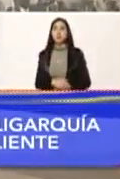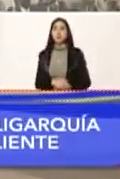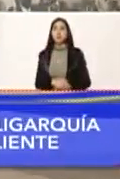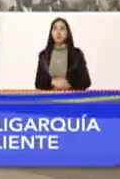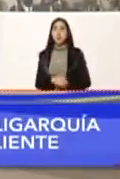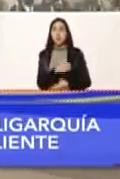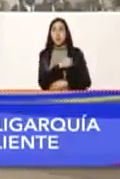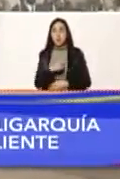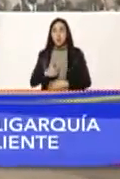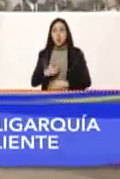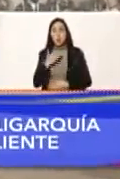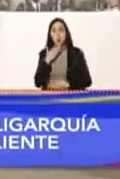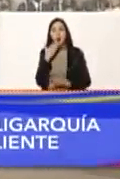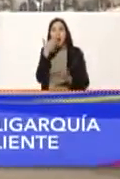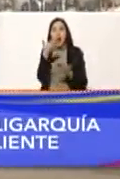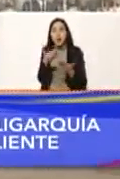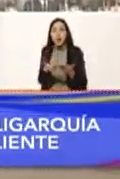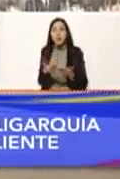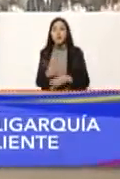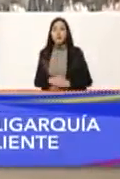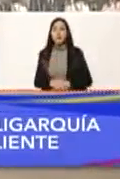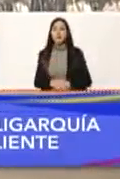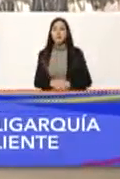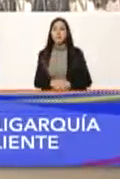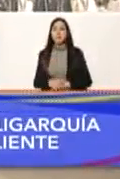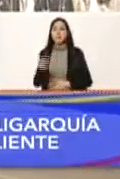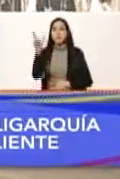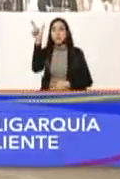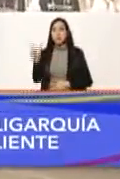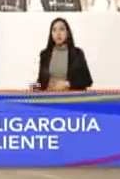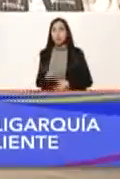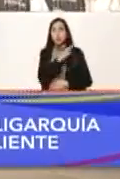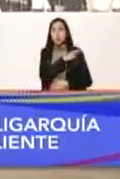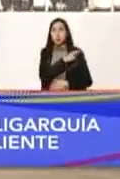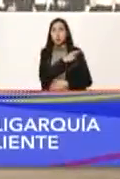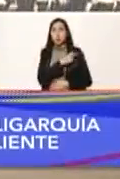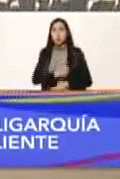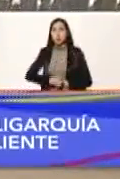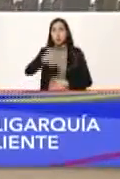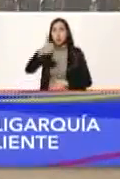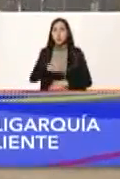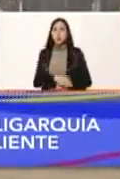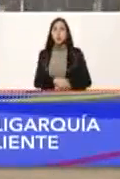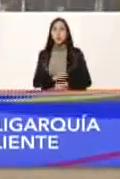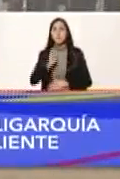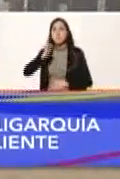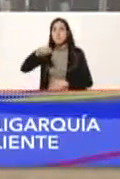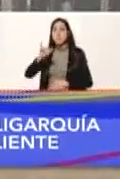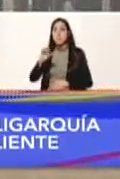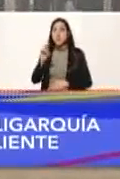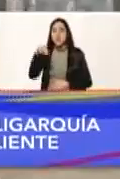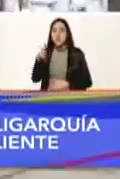quiero agradecer al comandante, hasta el día de hoy, Serantes Pinto.